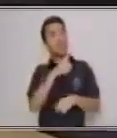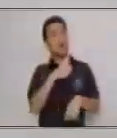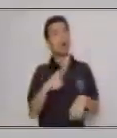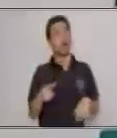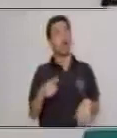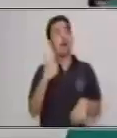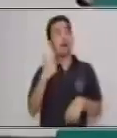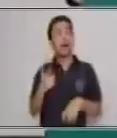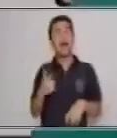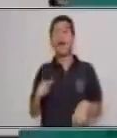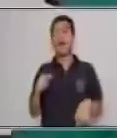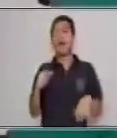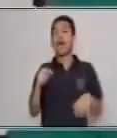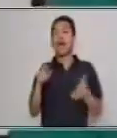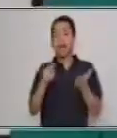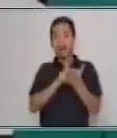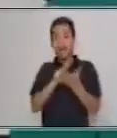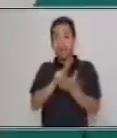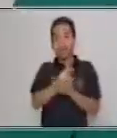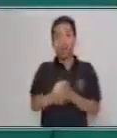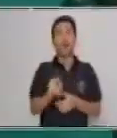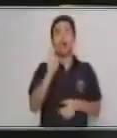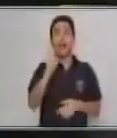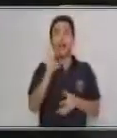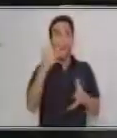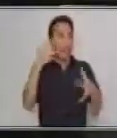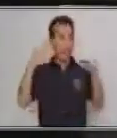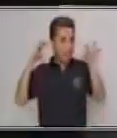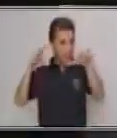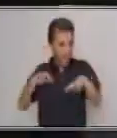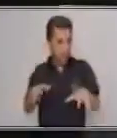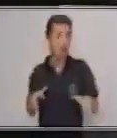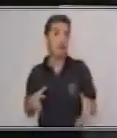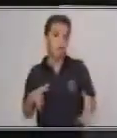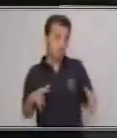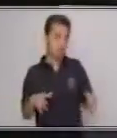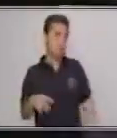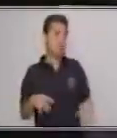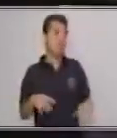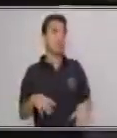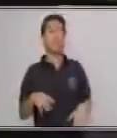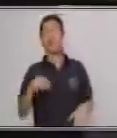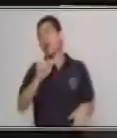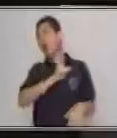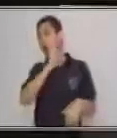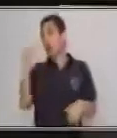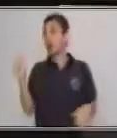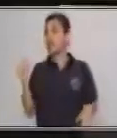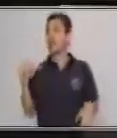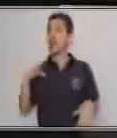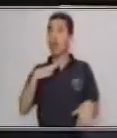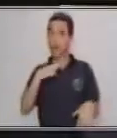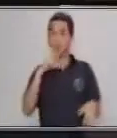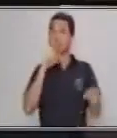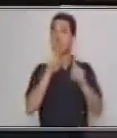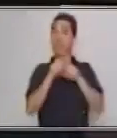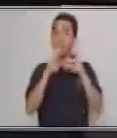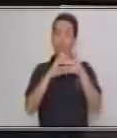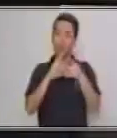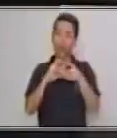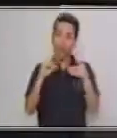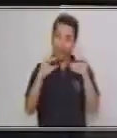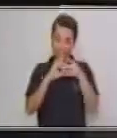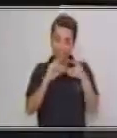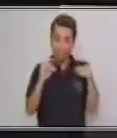enseñanza. Posteriormente, de los textos narrativos, tenemos nuestros favoritos, los cuentos. Los cuentos